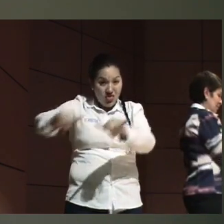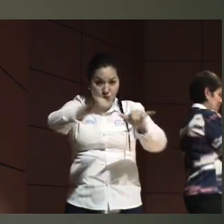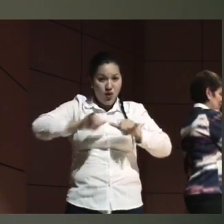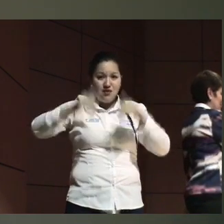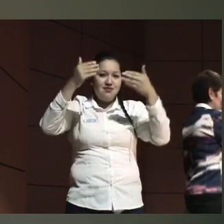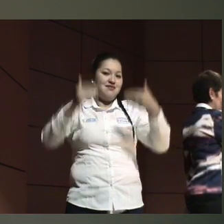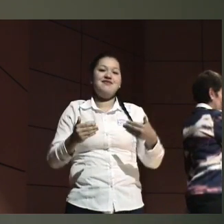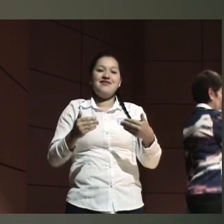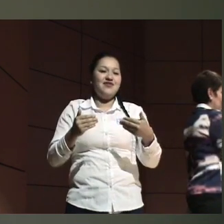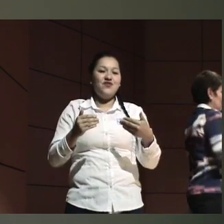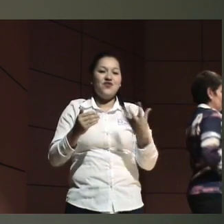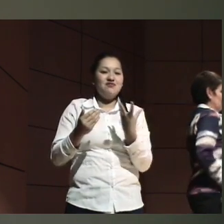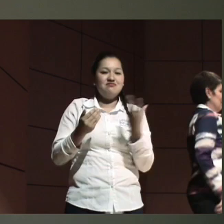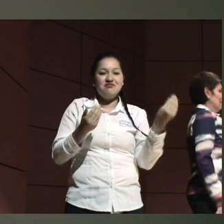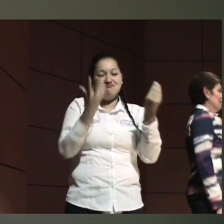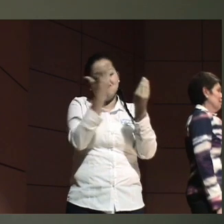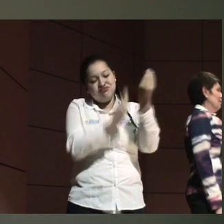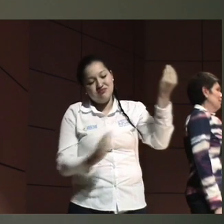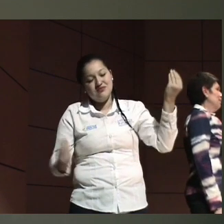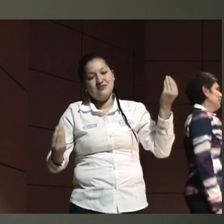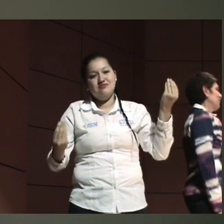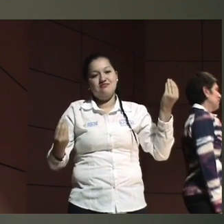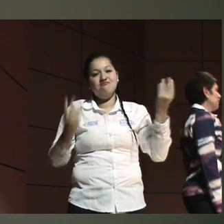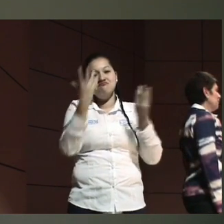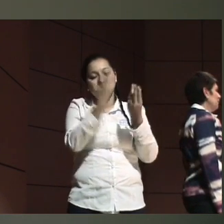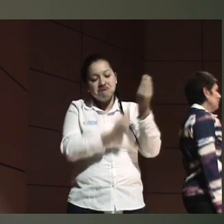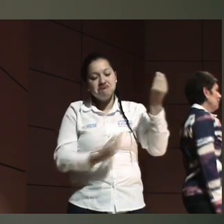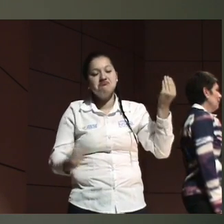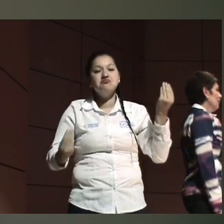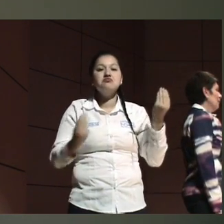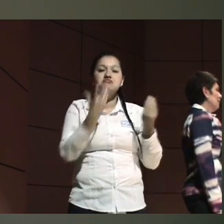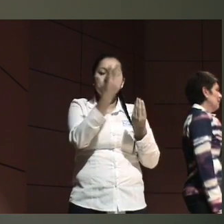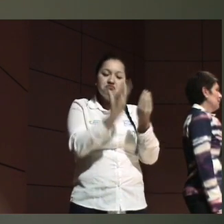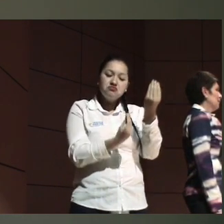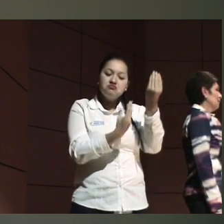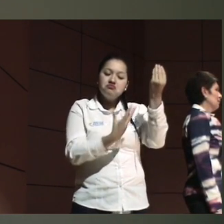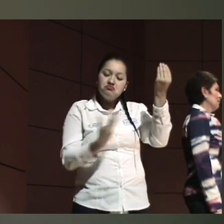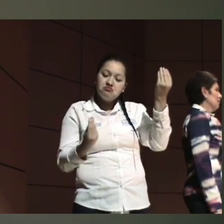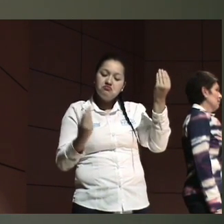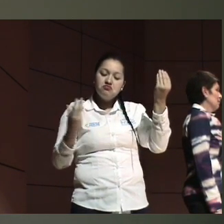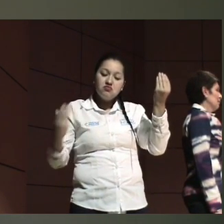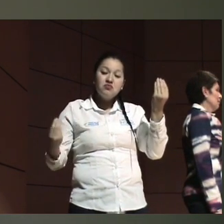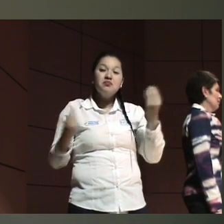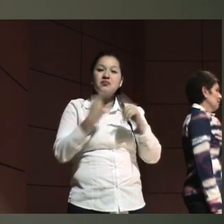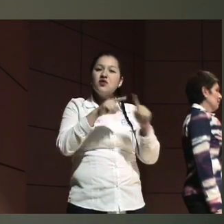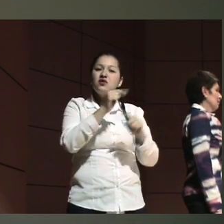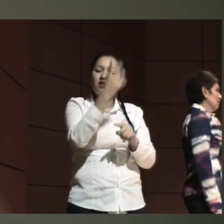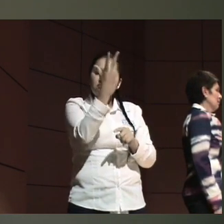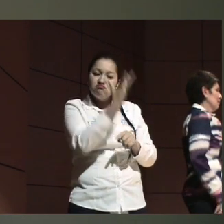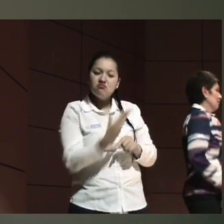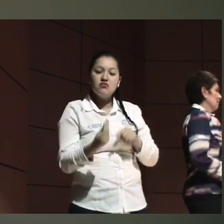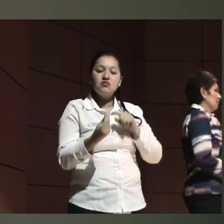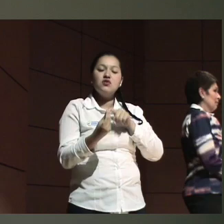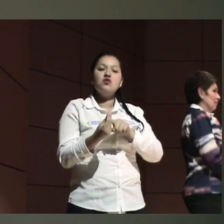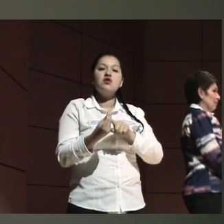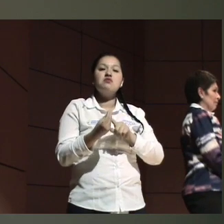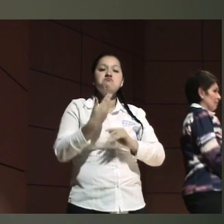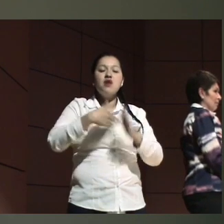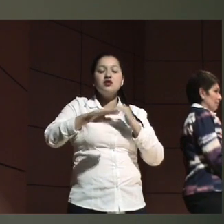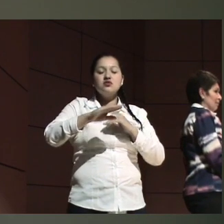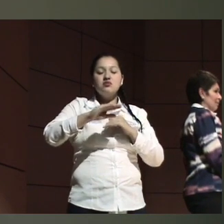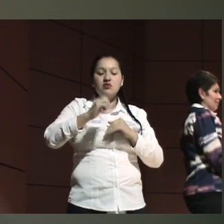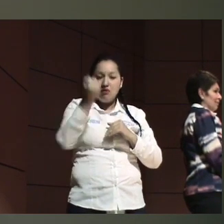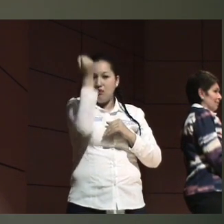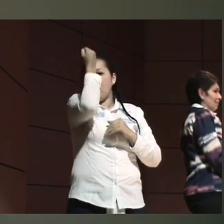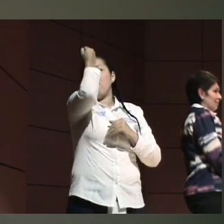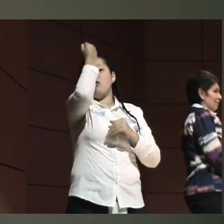desde las categorías que se hayan podido establecer y desde pero más que sobre categorías que finalmente terminan siendo rotulan test es desde las